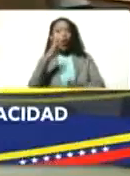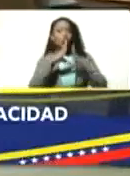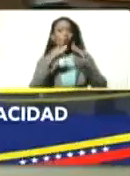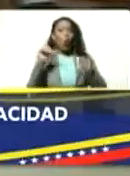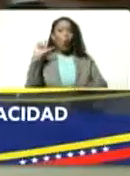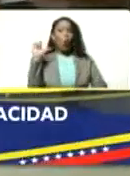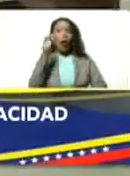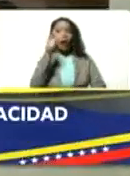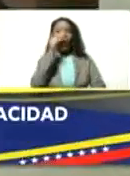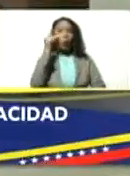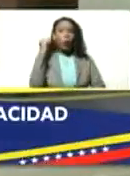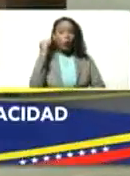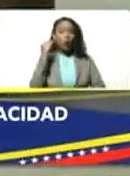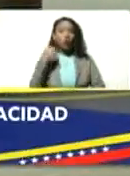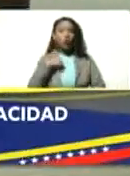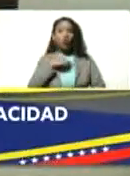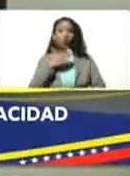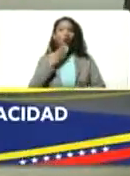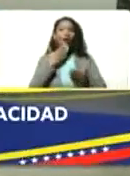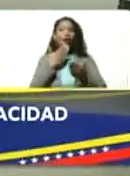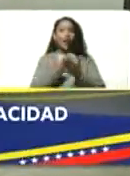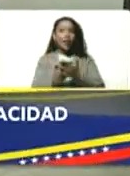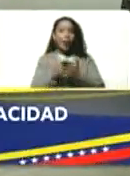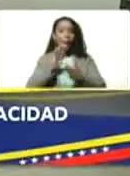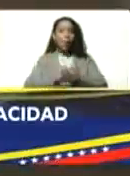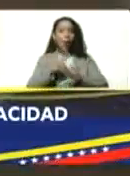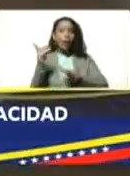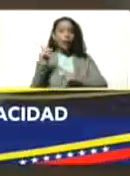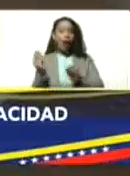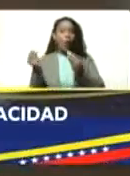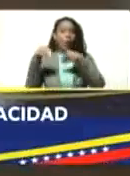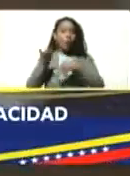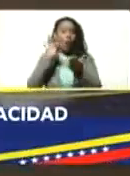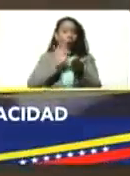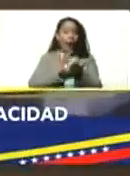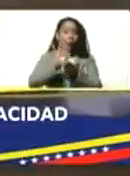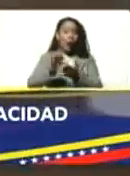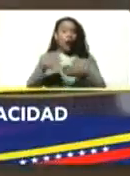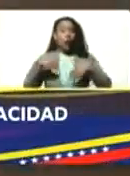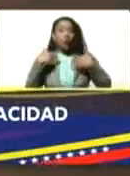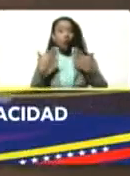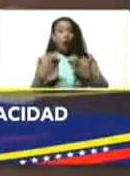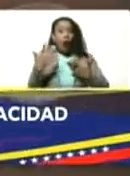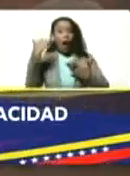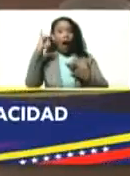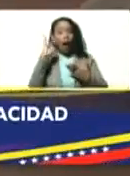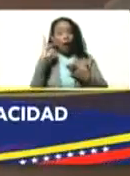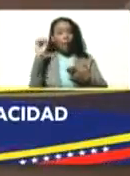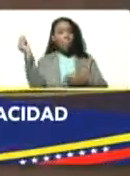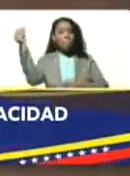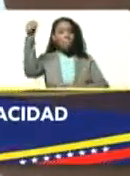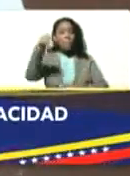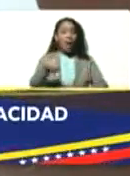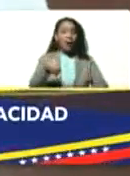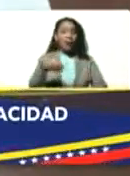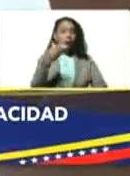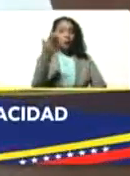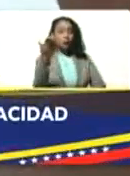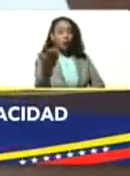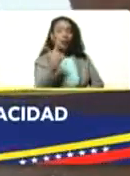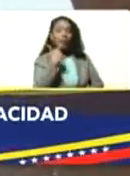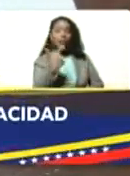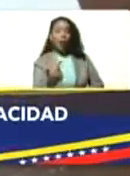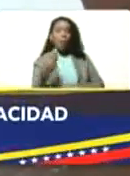guariqueños y guariqueñas estamos agradecidos por este convenio estratégico al cual, bueno, se afianza más, como usted lo ha